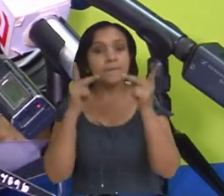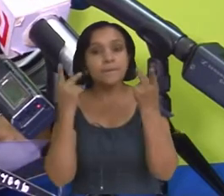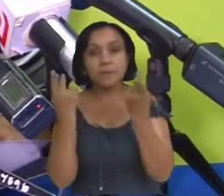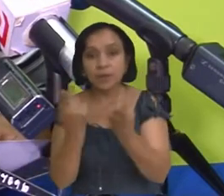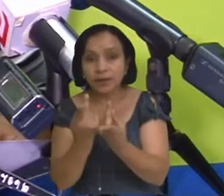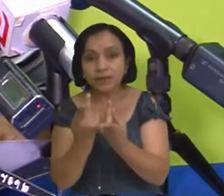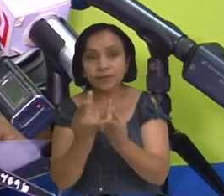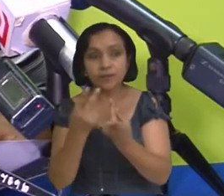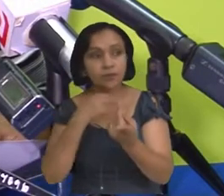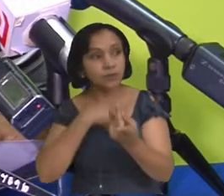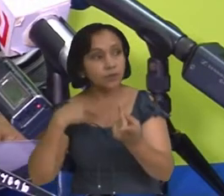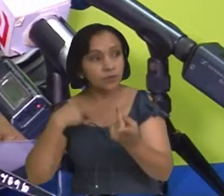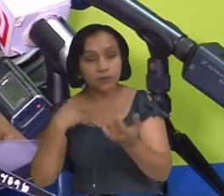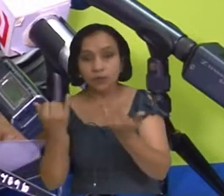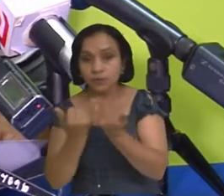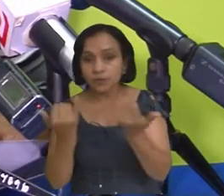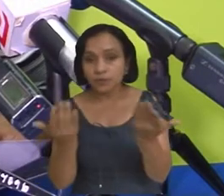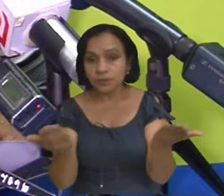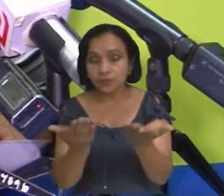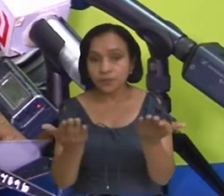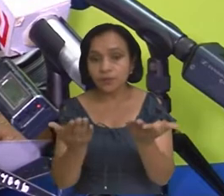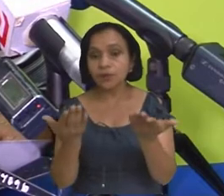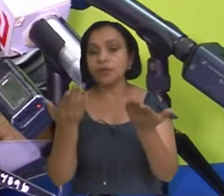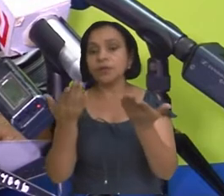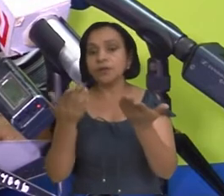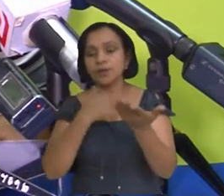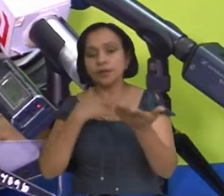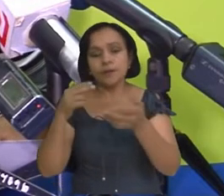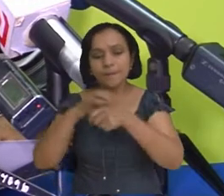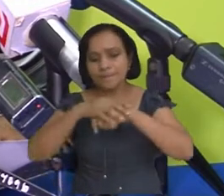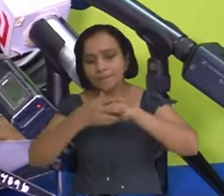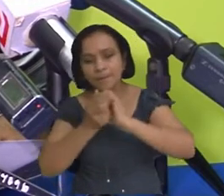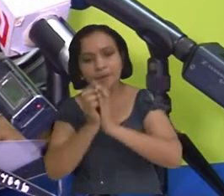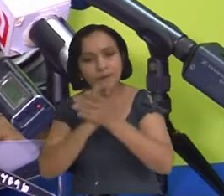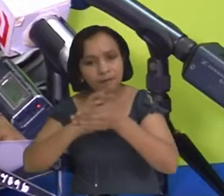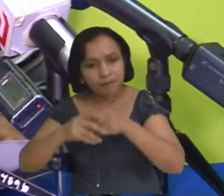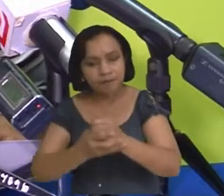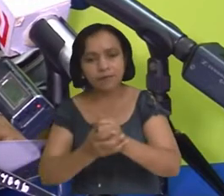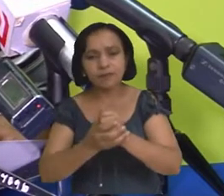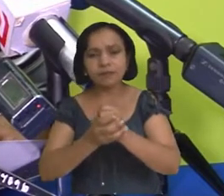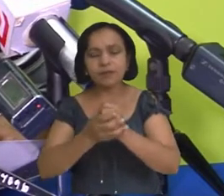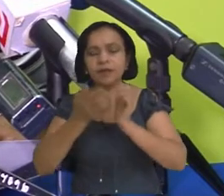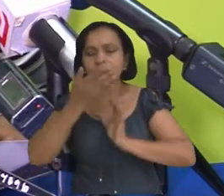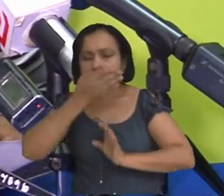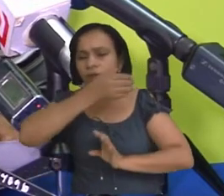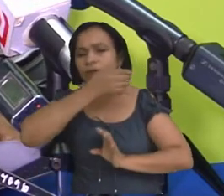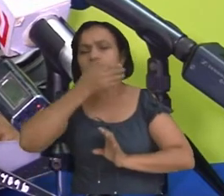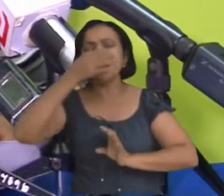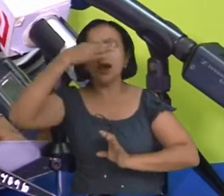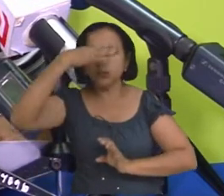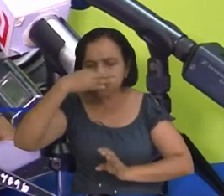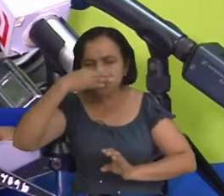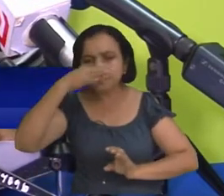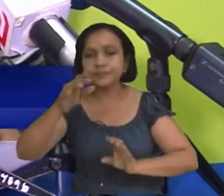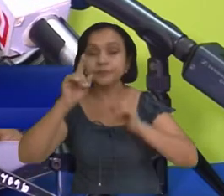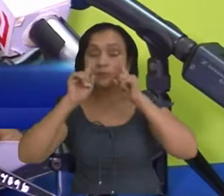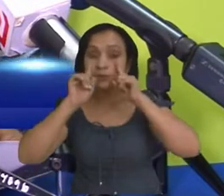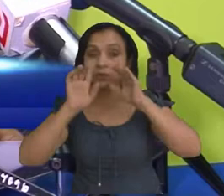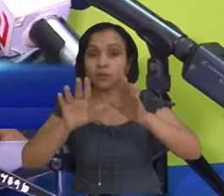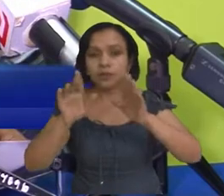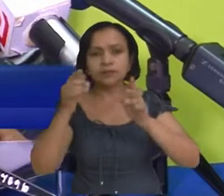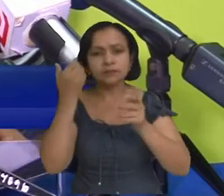y que están relacionadas directamente con el hábito de lavado de manos, los cuidados al toser y estornudar si tenemos un